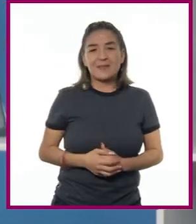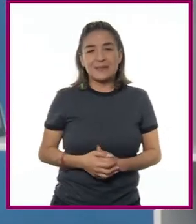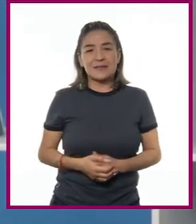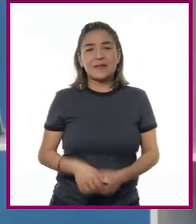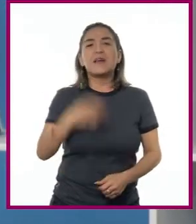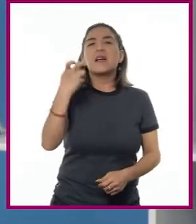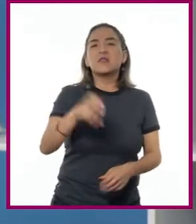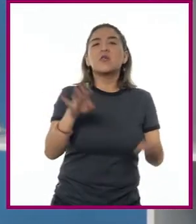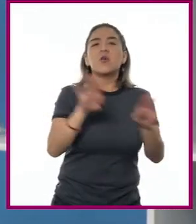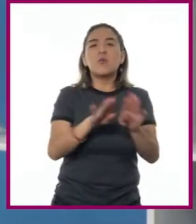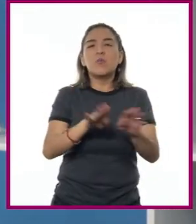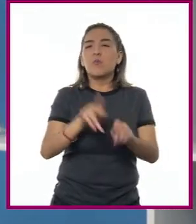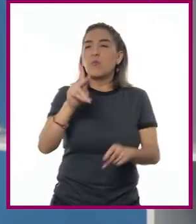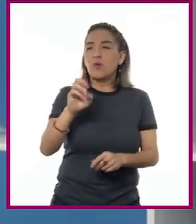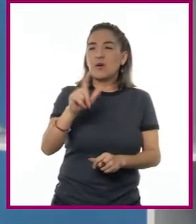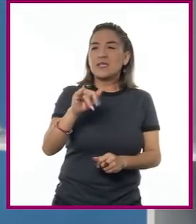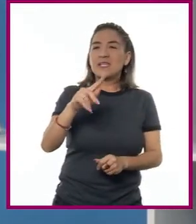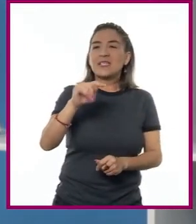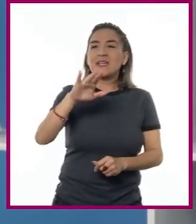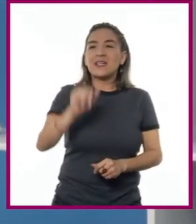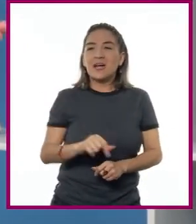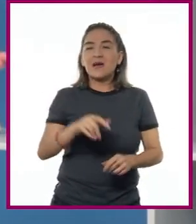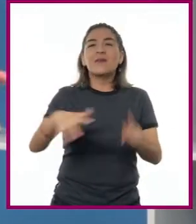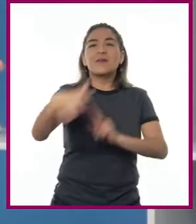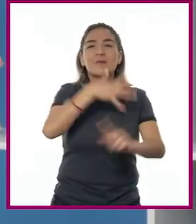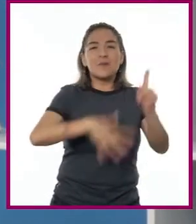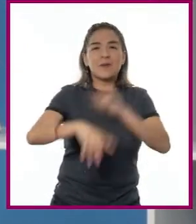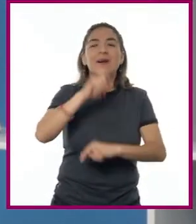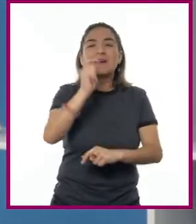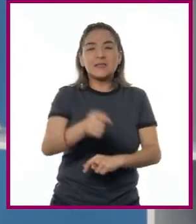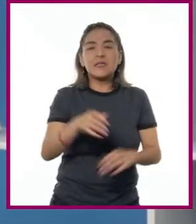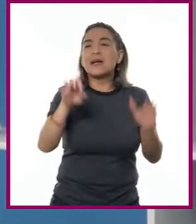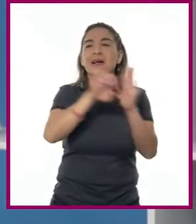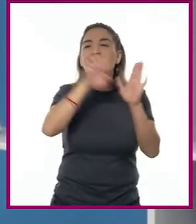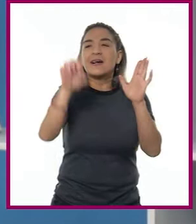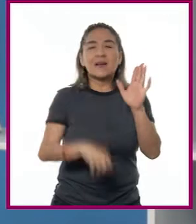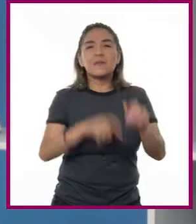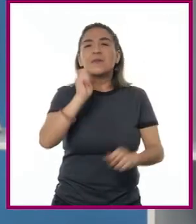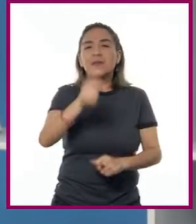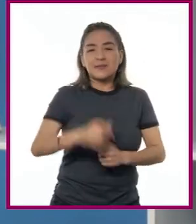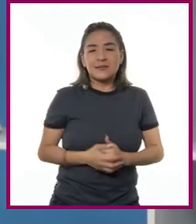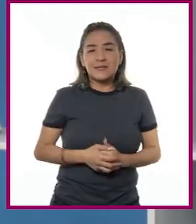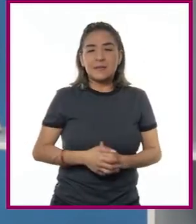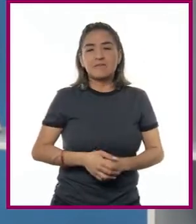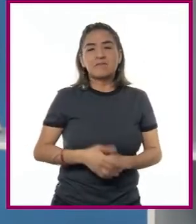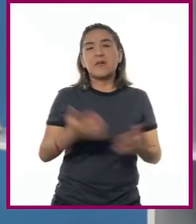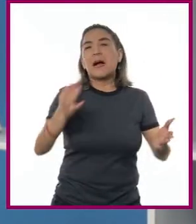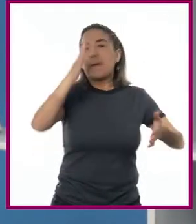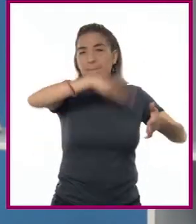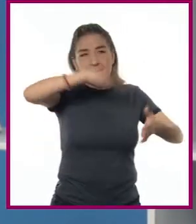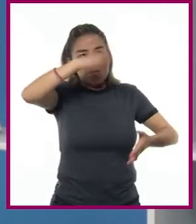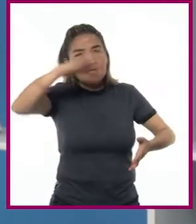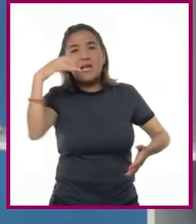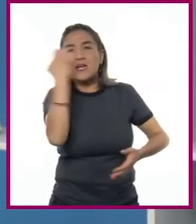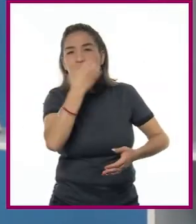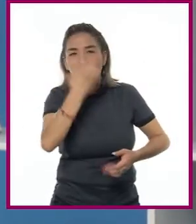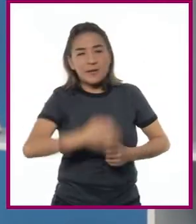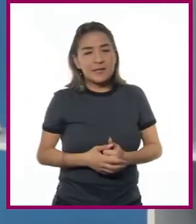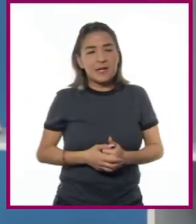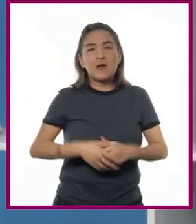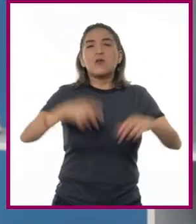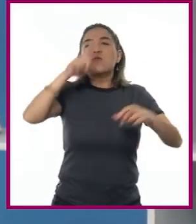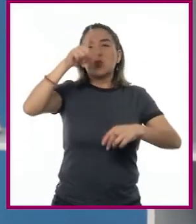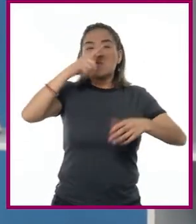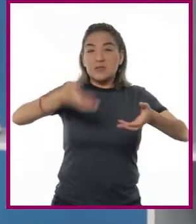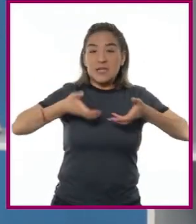políticas públicas representan gastos. ¿Quieren ejemplos? Pintar una escuela, poner